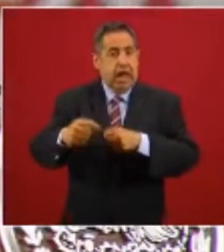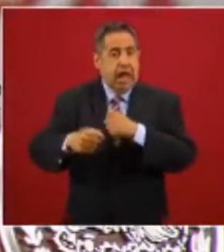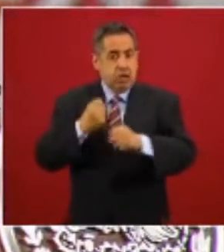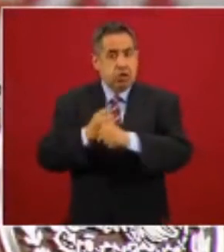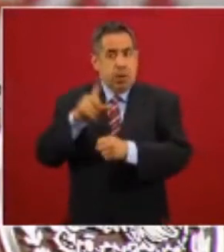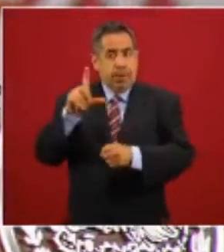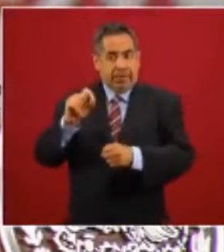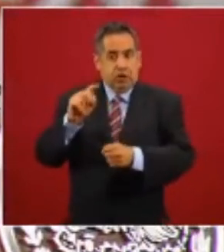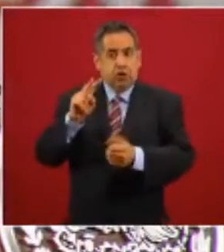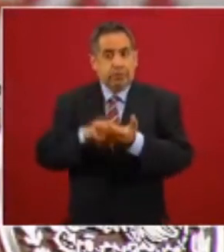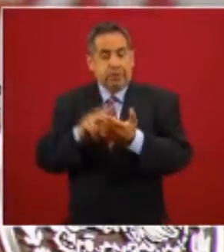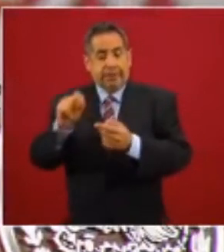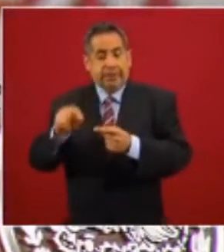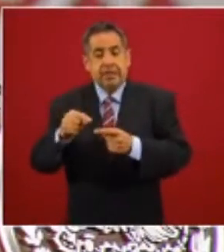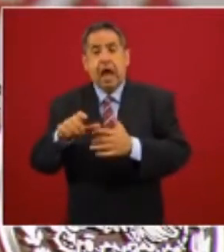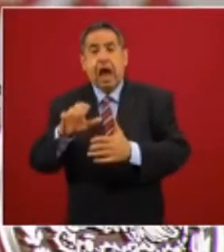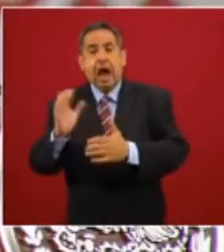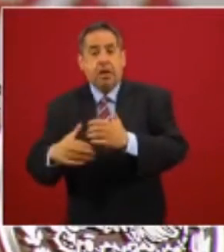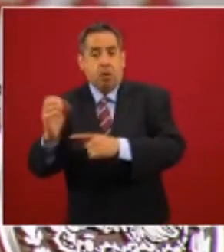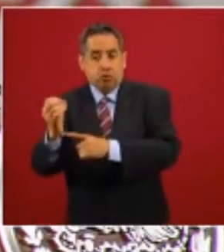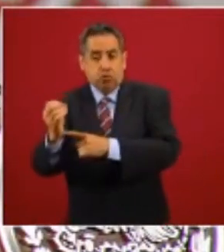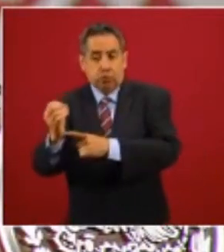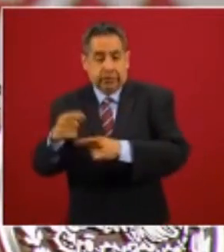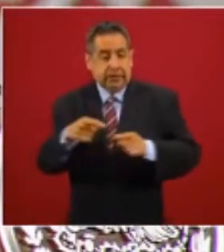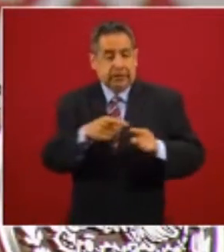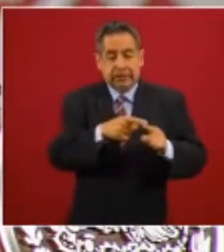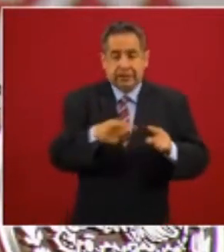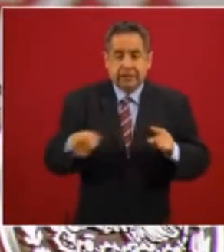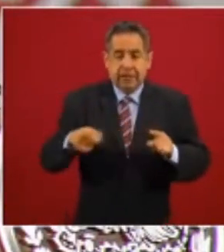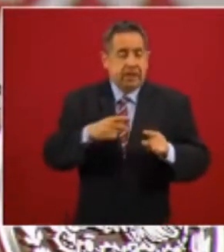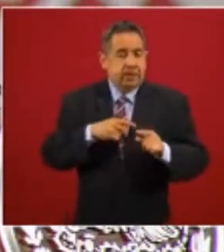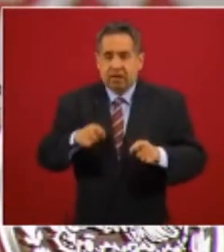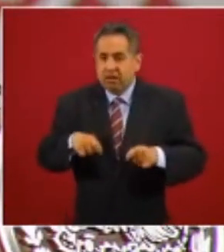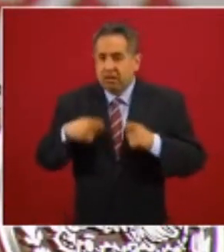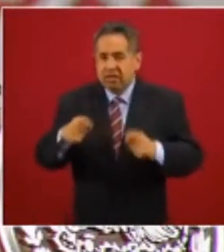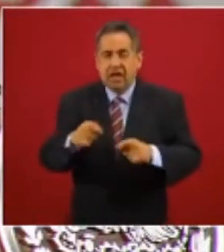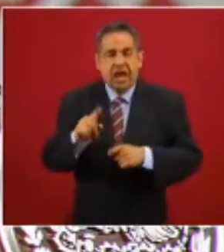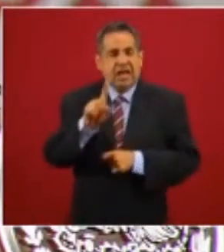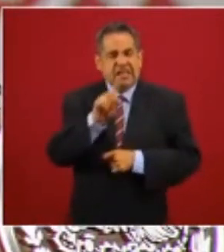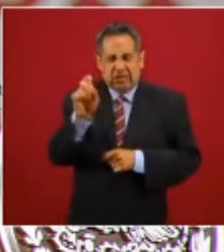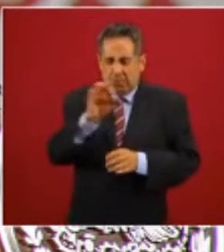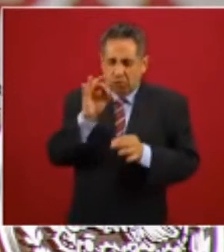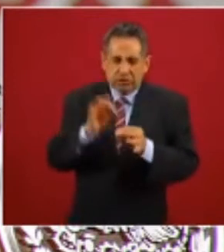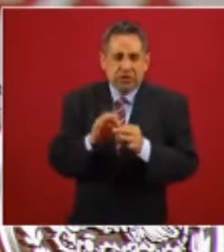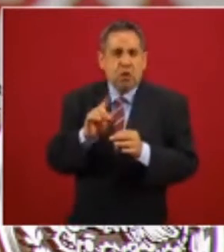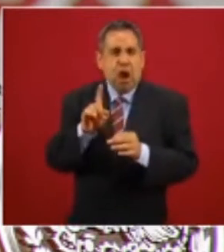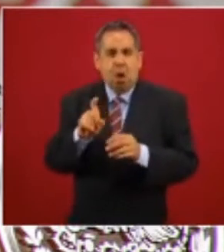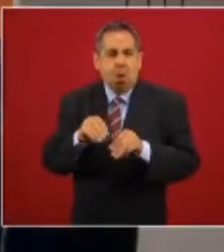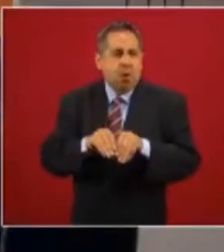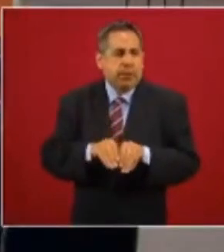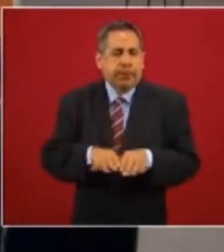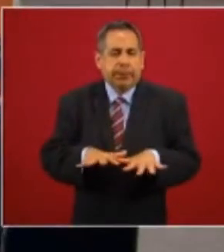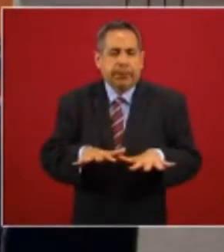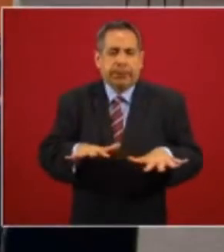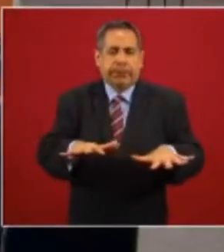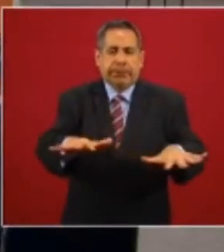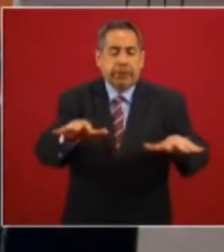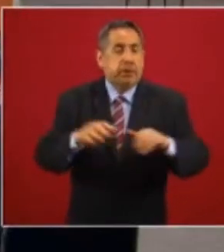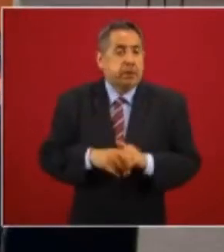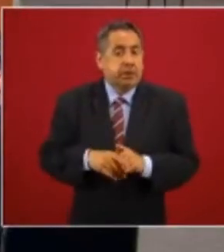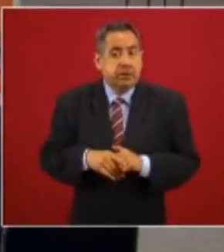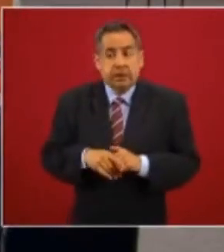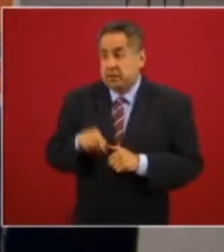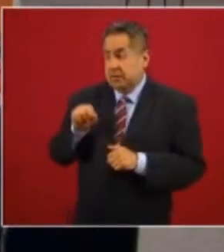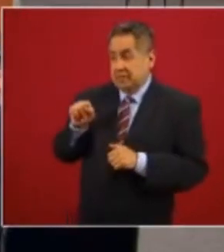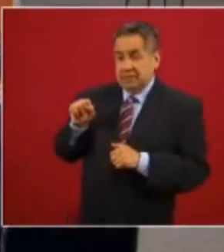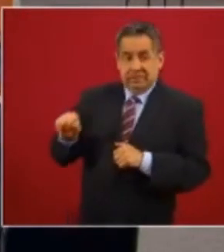20, que finaliza en octubre, se le tenía que asegurar el 100% de riego. De las 3 presas que